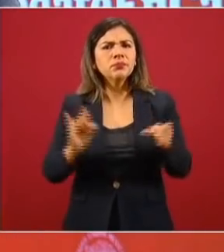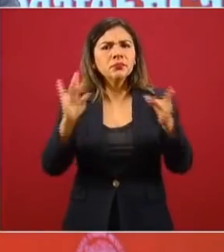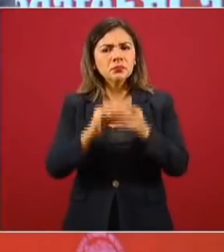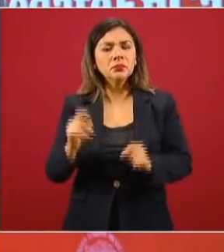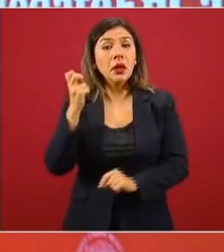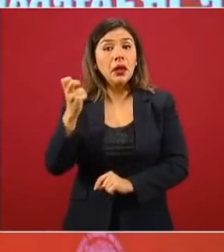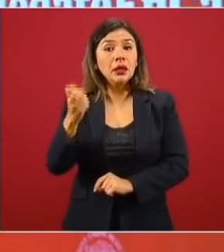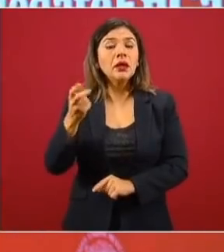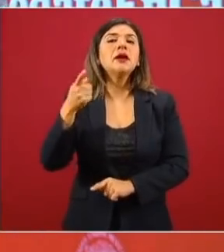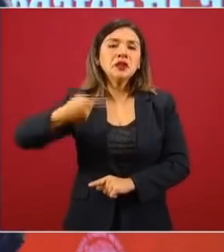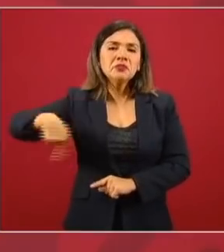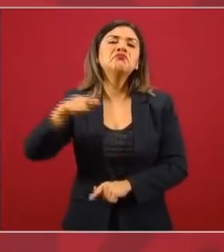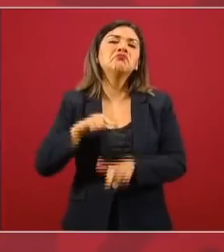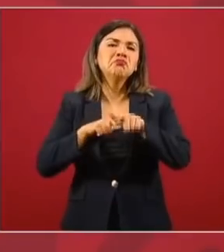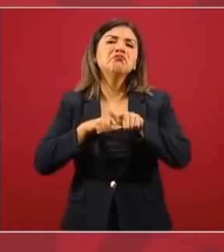mantienen pues